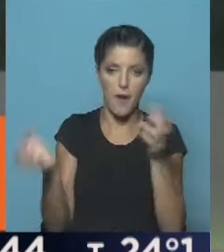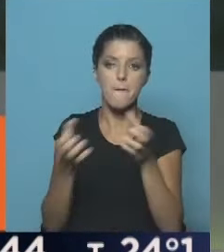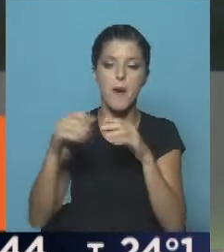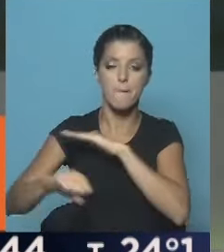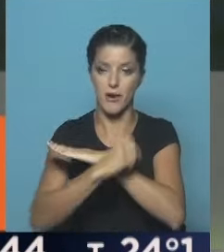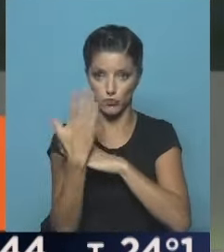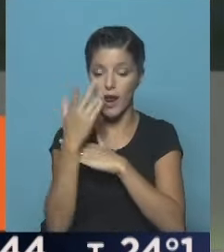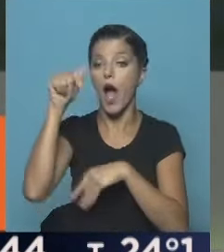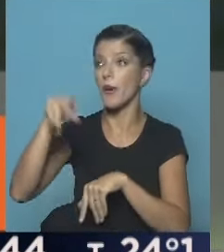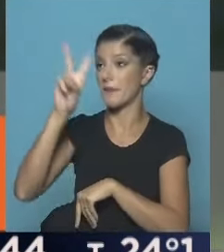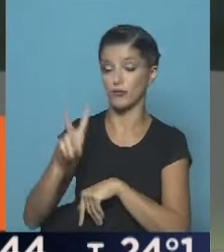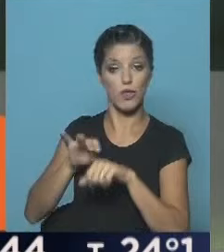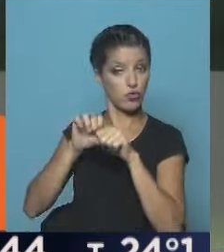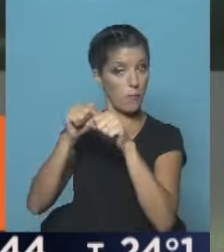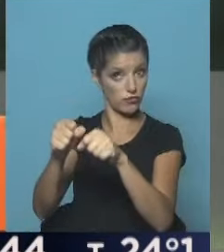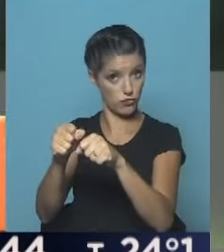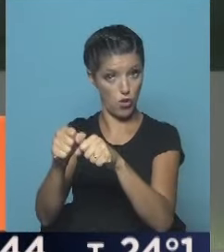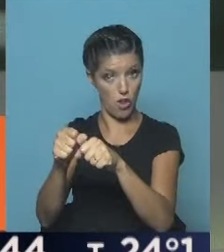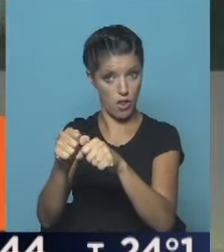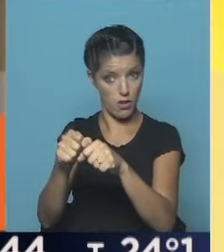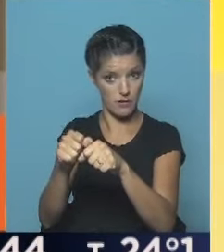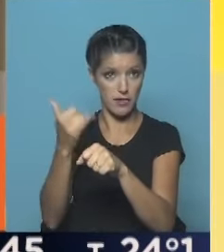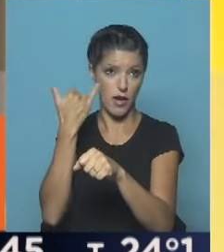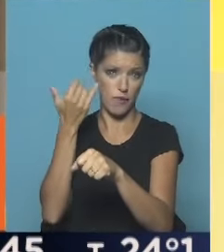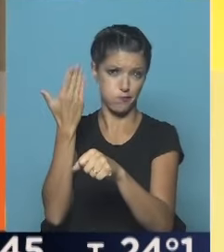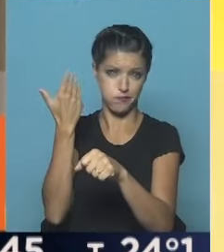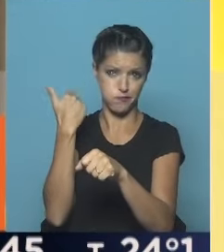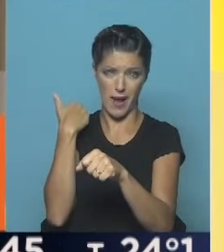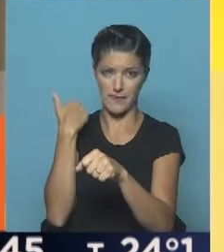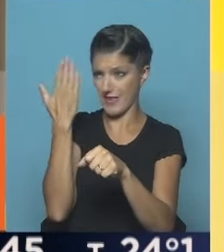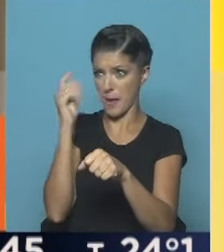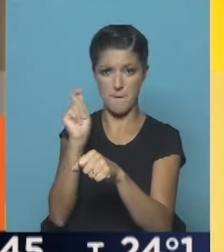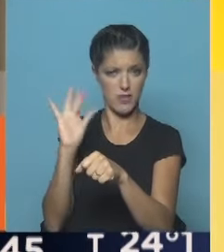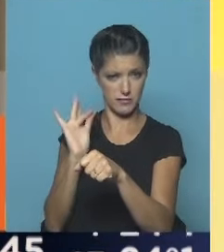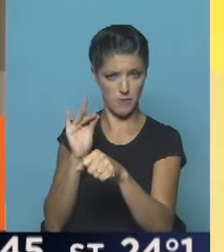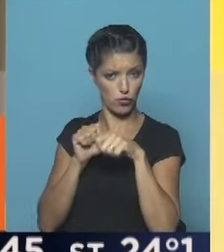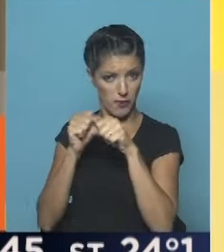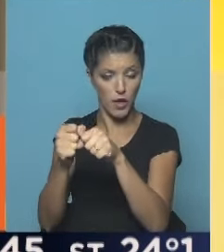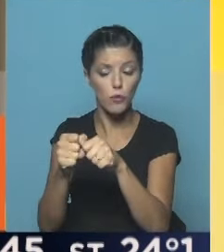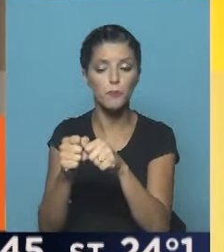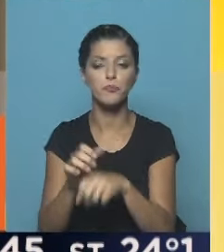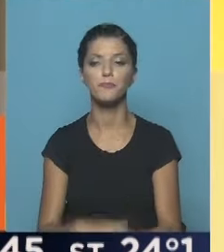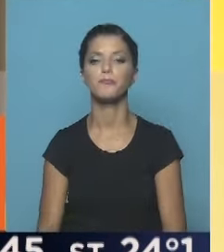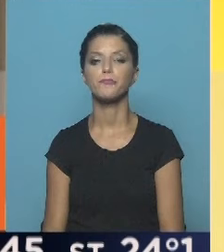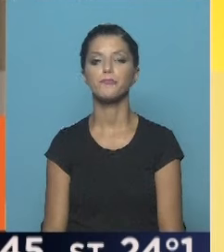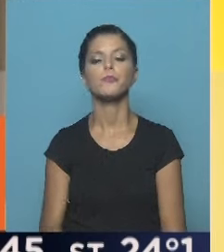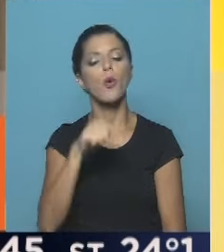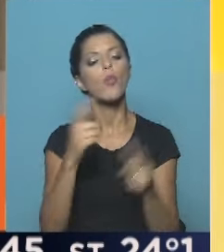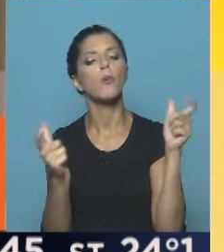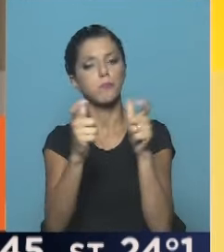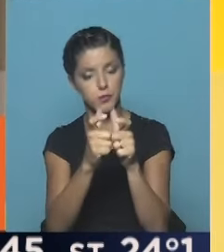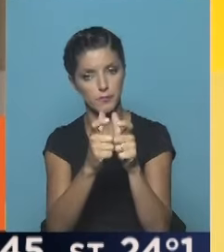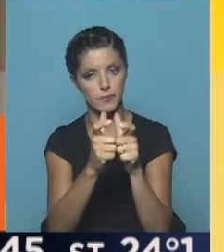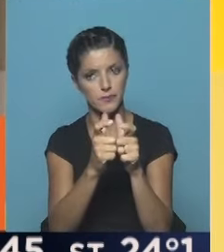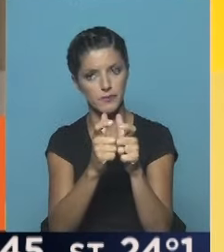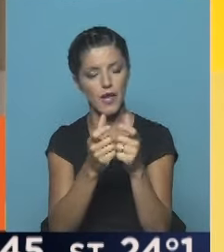está suspendida de sus derechos desde hace, desde fin de año. Hay muchos planos que se presentan